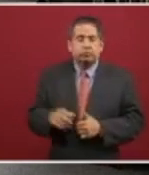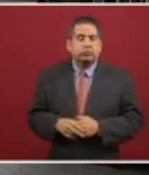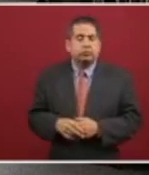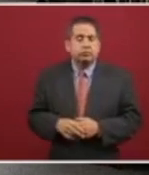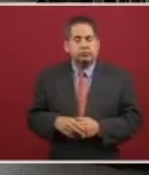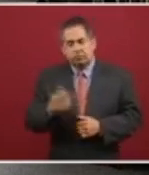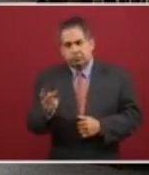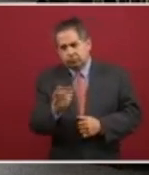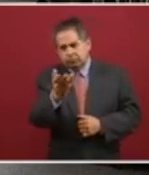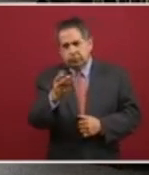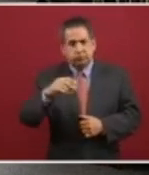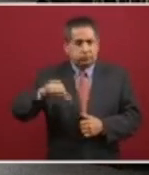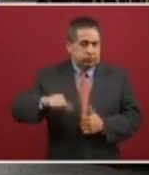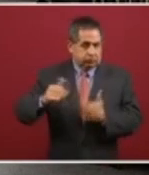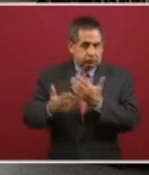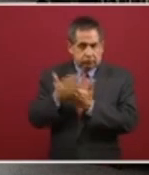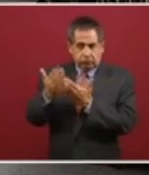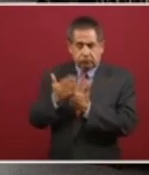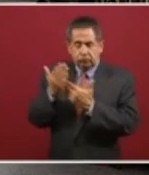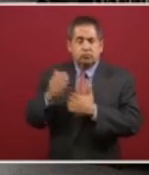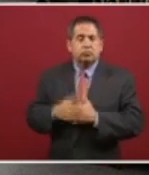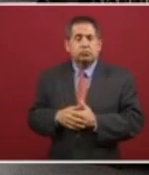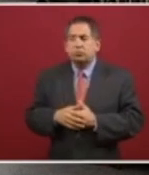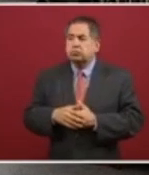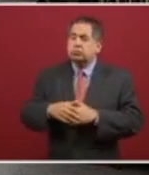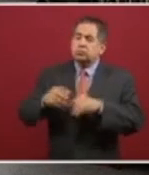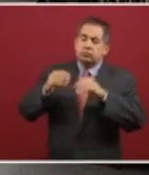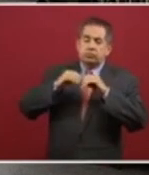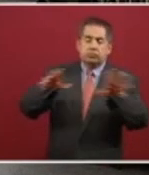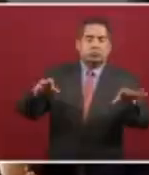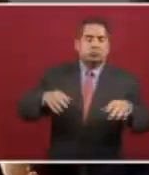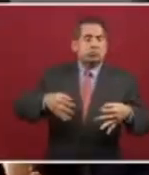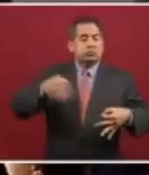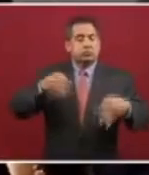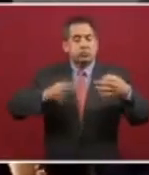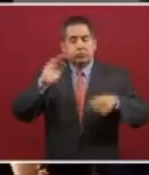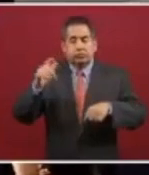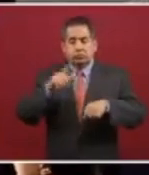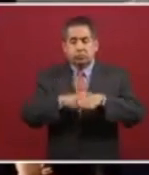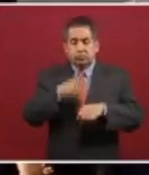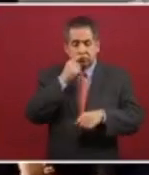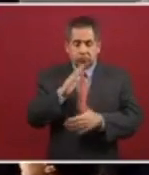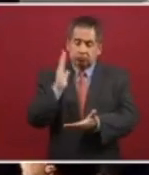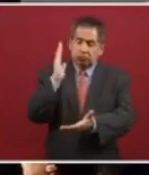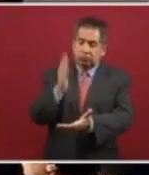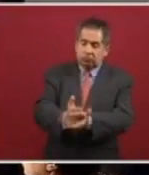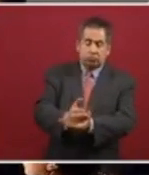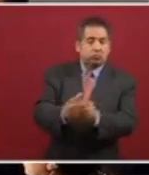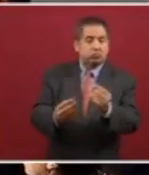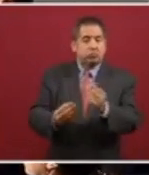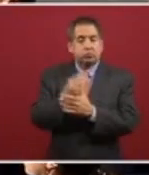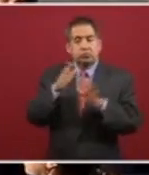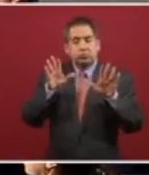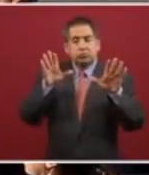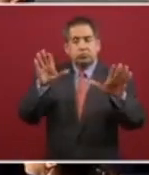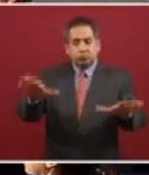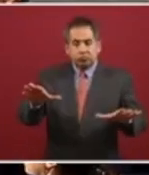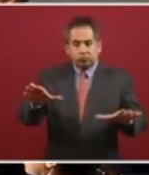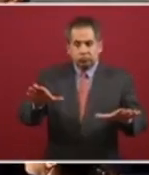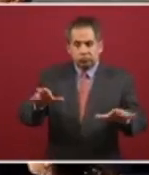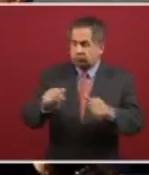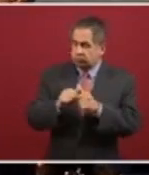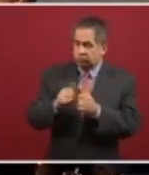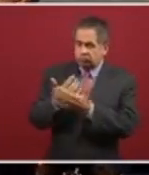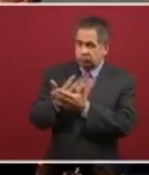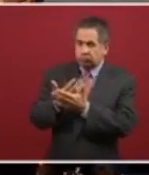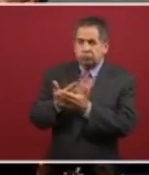Preguntarle, presidente, hoy en la mañana pues se da a conocer que un tribunal federal ordenó frenar las obras del nuevo aeropuerto hasta no contar